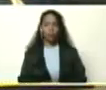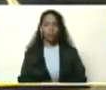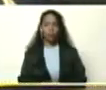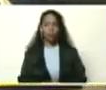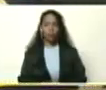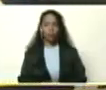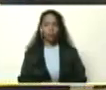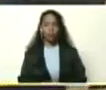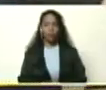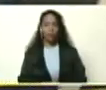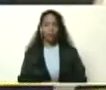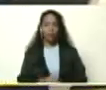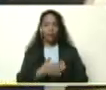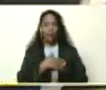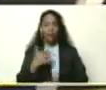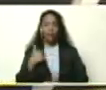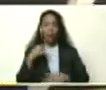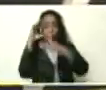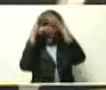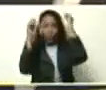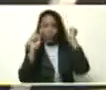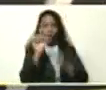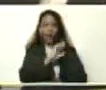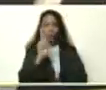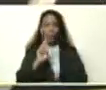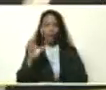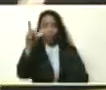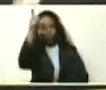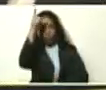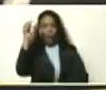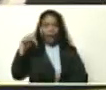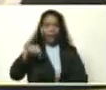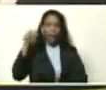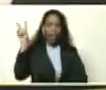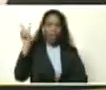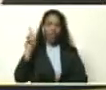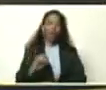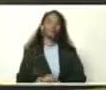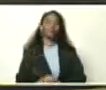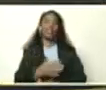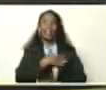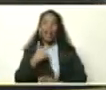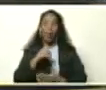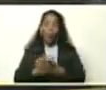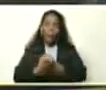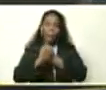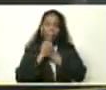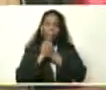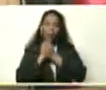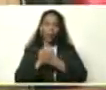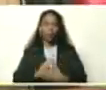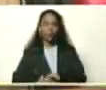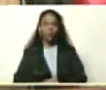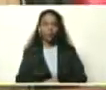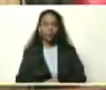de la República de Turquía en Venezuela, querido amigo,